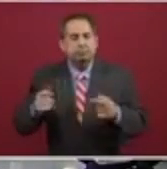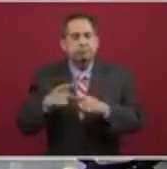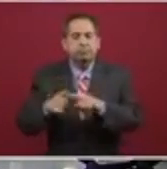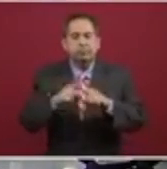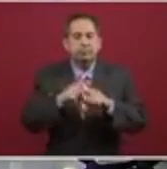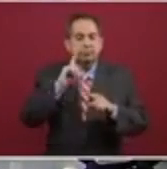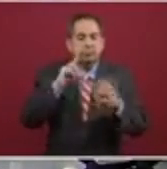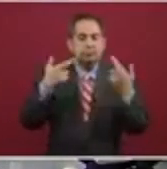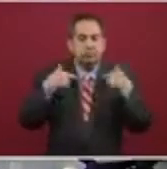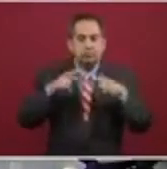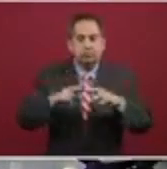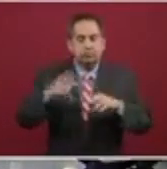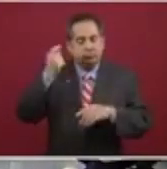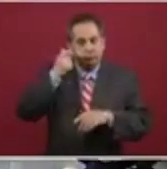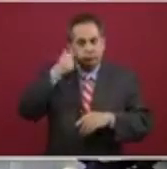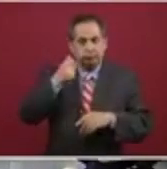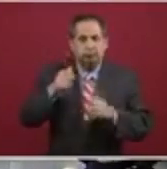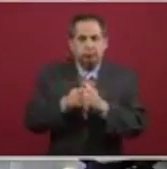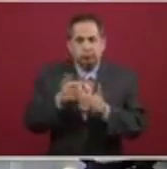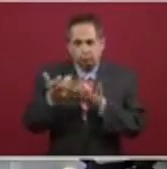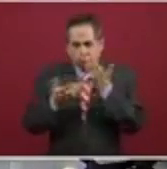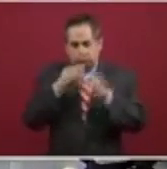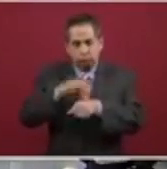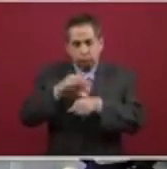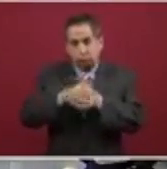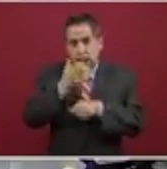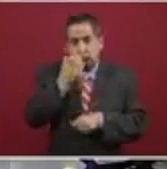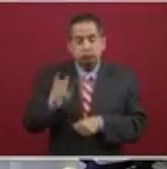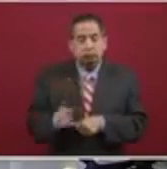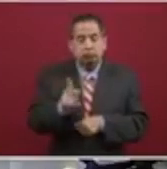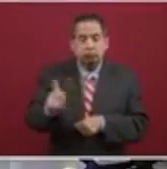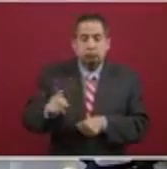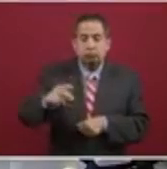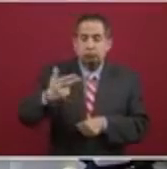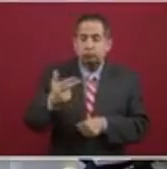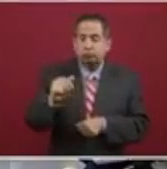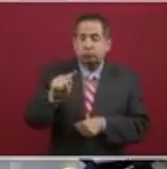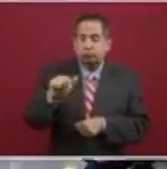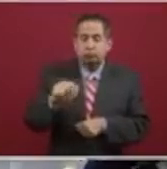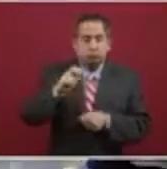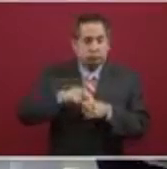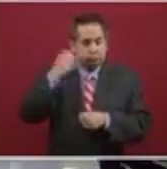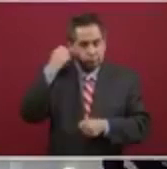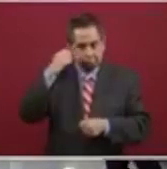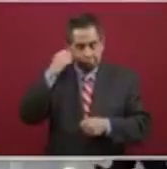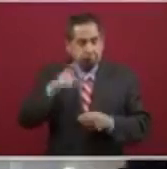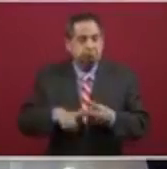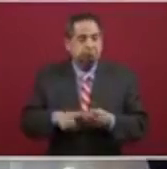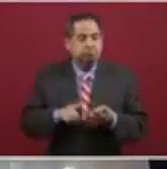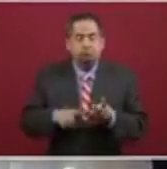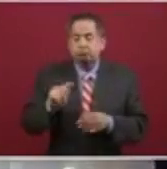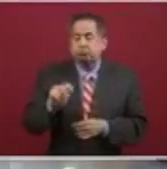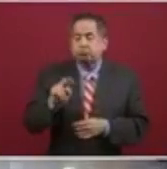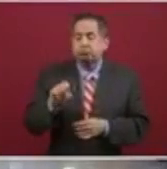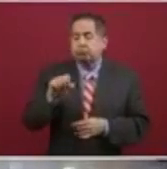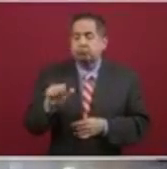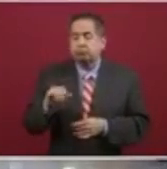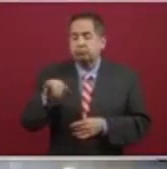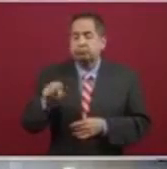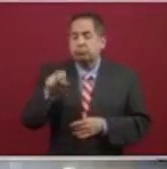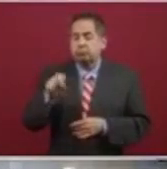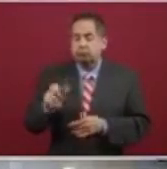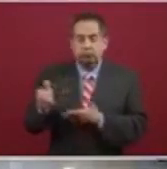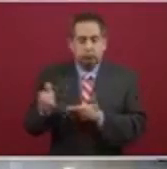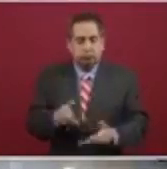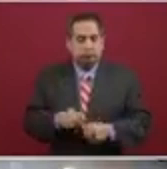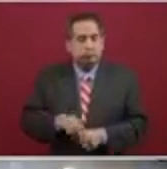la profesora jubilada y médica tradicional de la comunidad mazteca de Huautla de Jiménez, Oaxaca, Teresa de Jesús Ríos García,